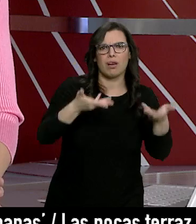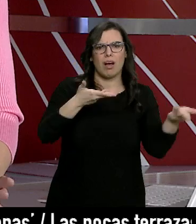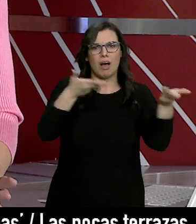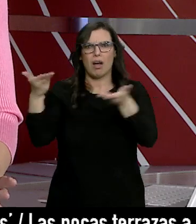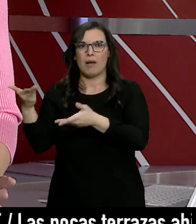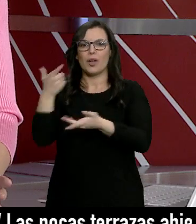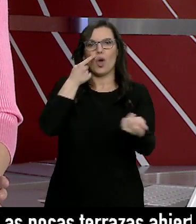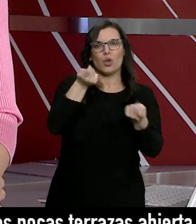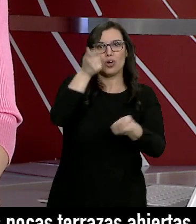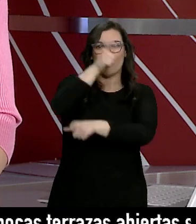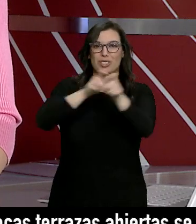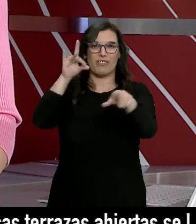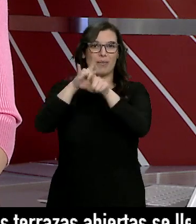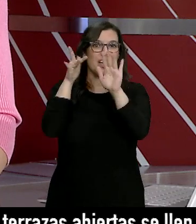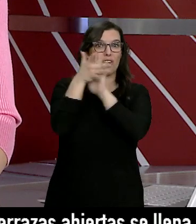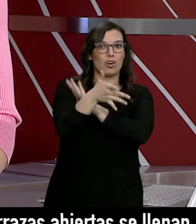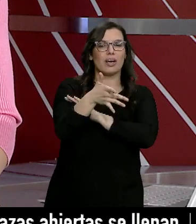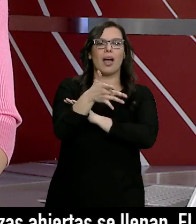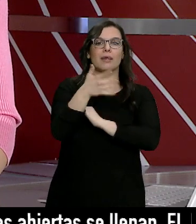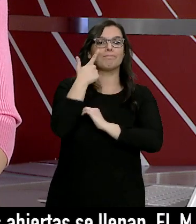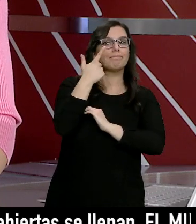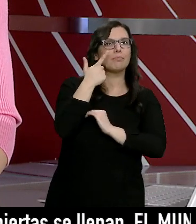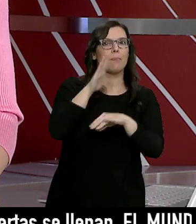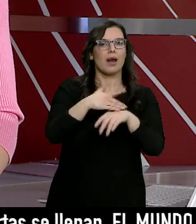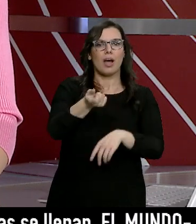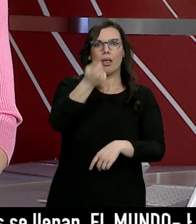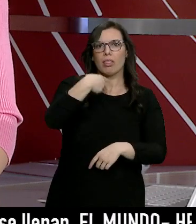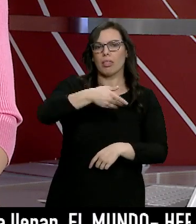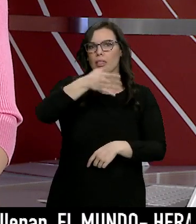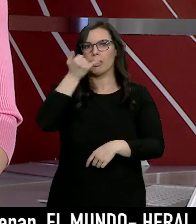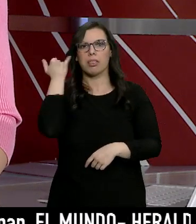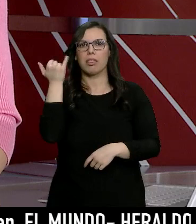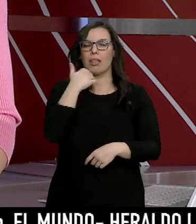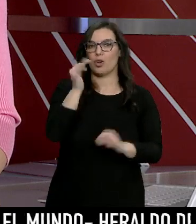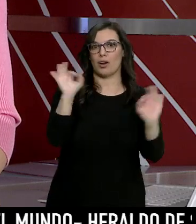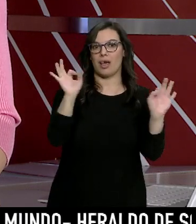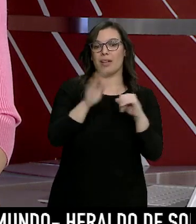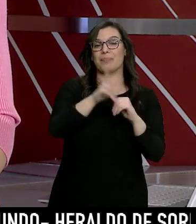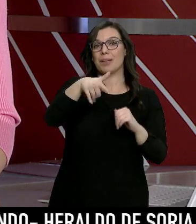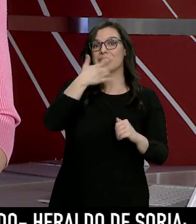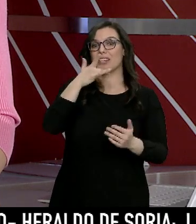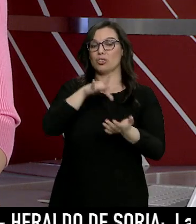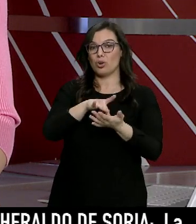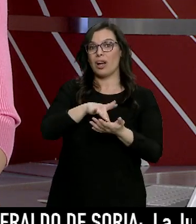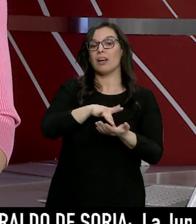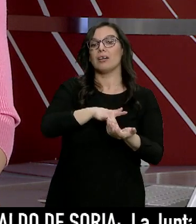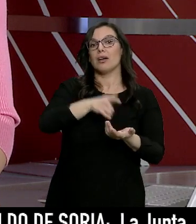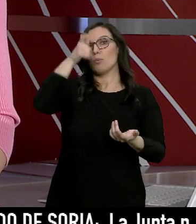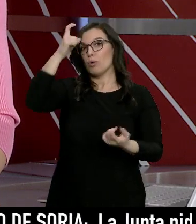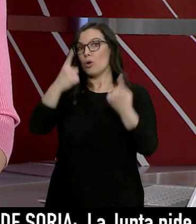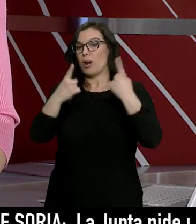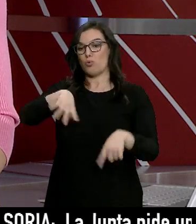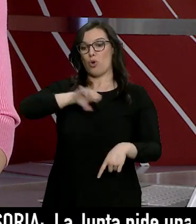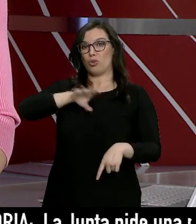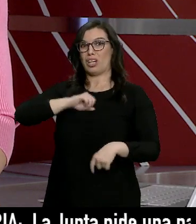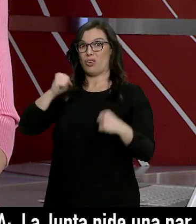Controlan a los pacientes crónicos para que no olviden tomar la medicación. Y en los pueblos con muchos contagios reparten incluso las medicinas a